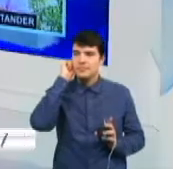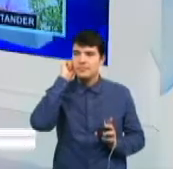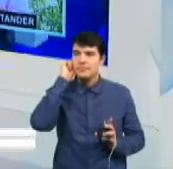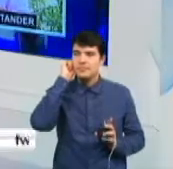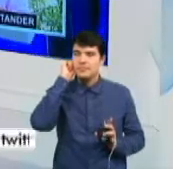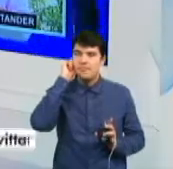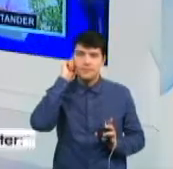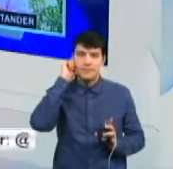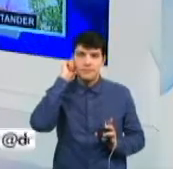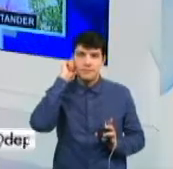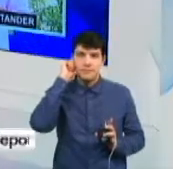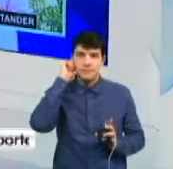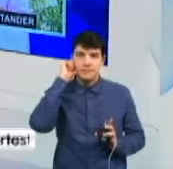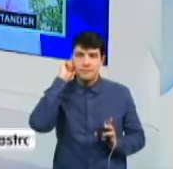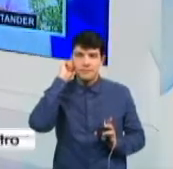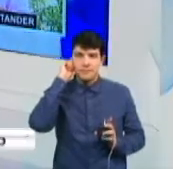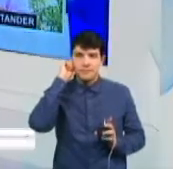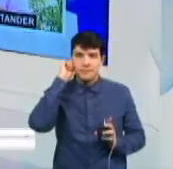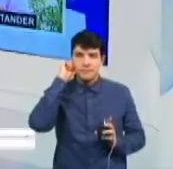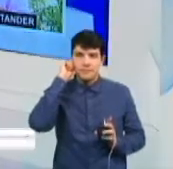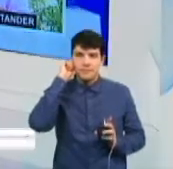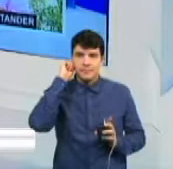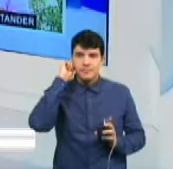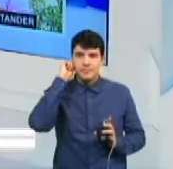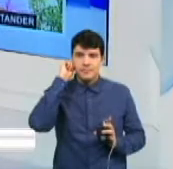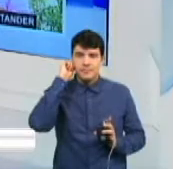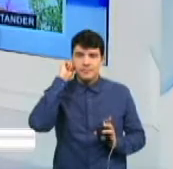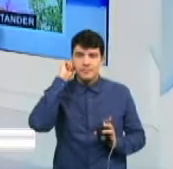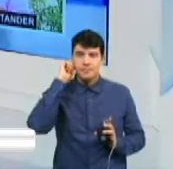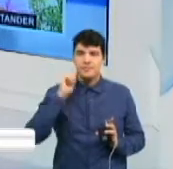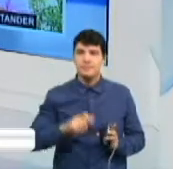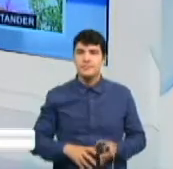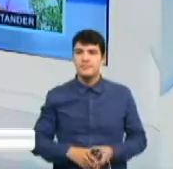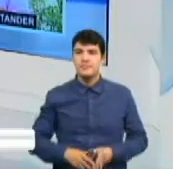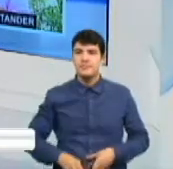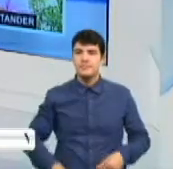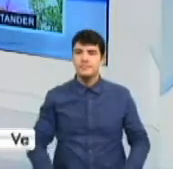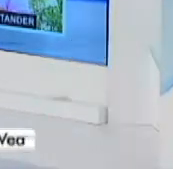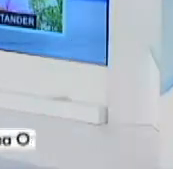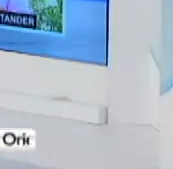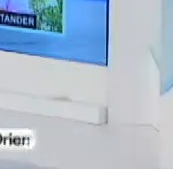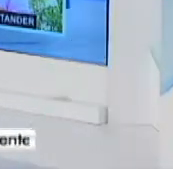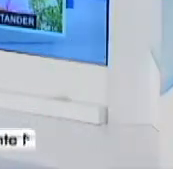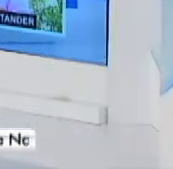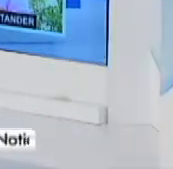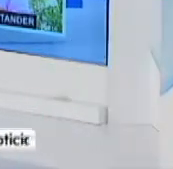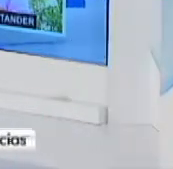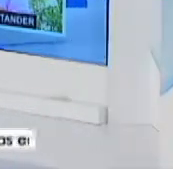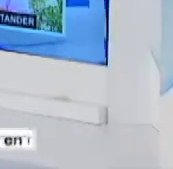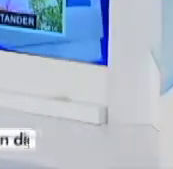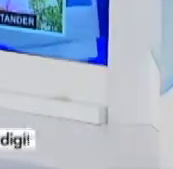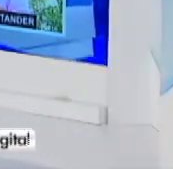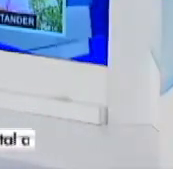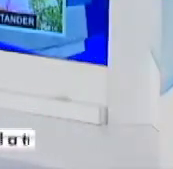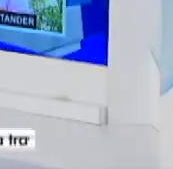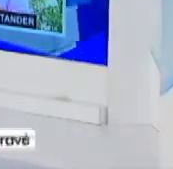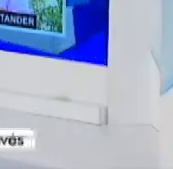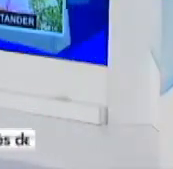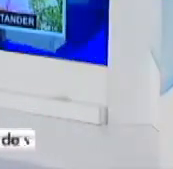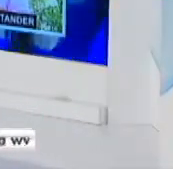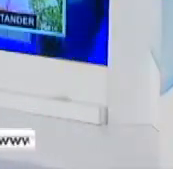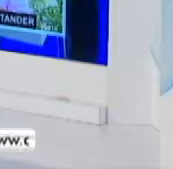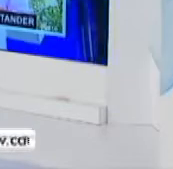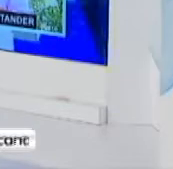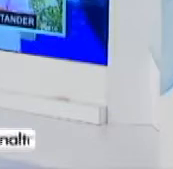las peticiones como jornada única escolar, el aumento salarial y también las garantías de salud. Nuestra compañera María Ángel tuvo la oportunidad de hablar